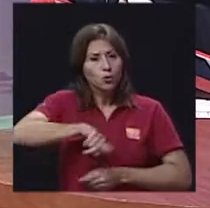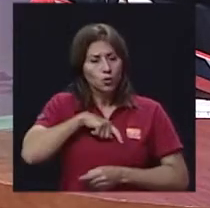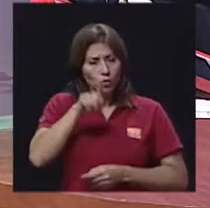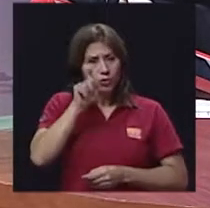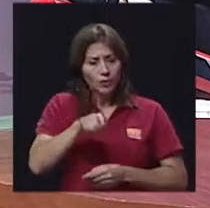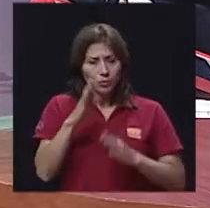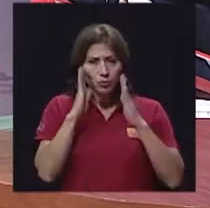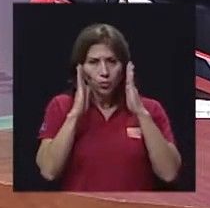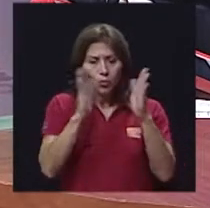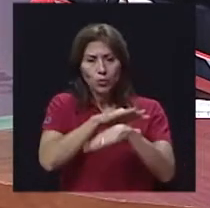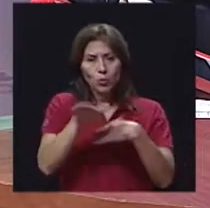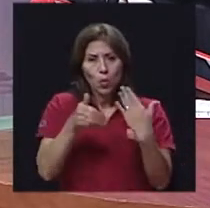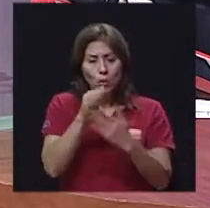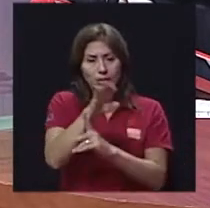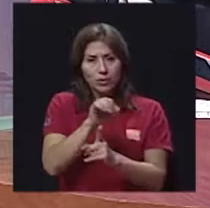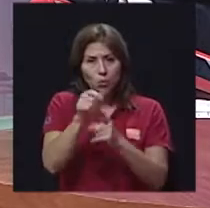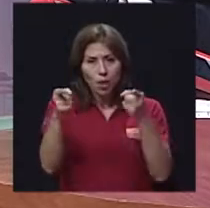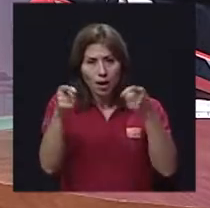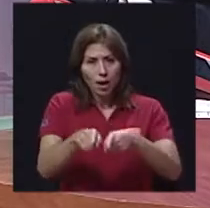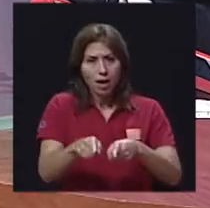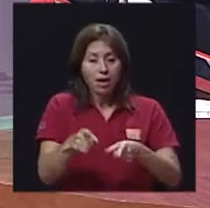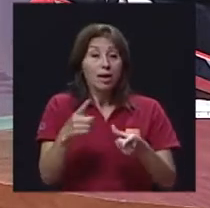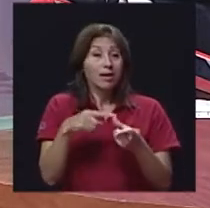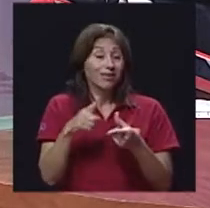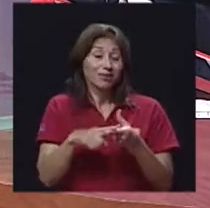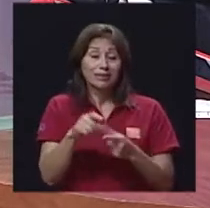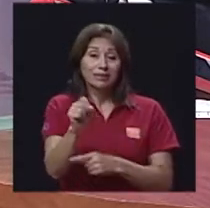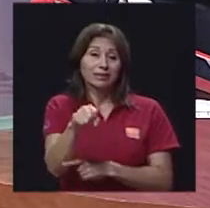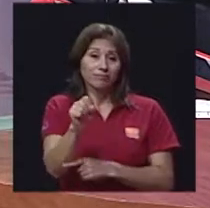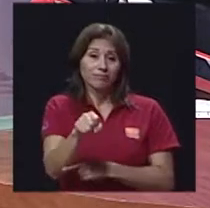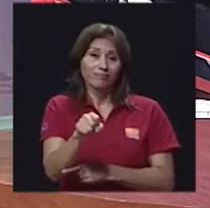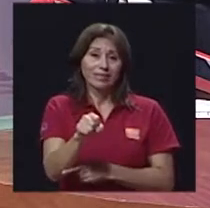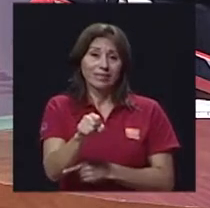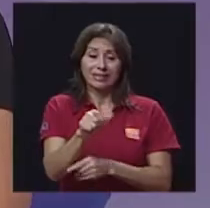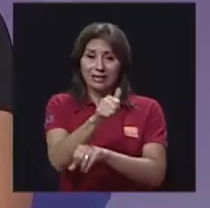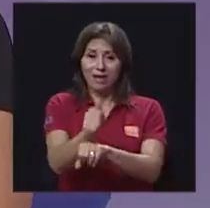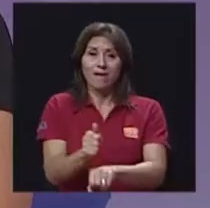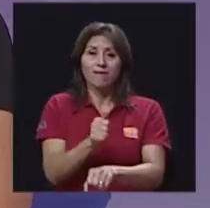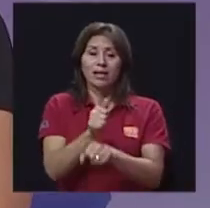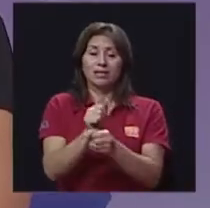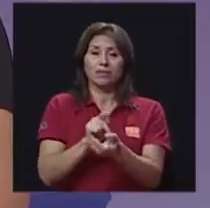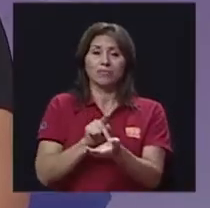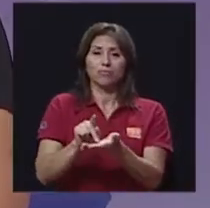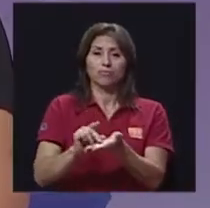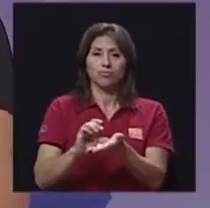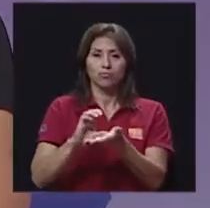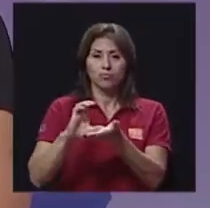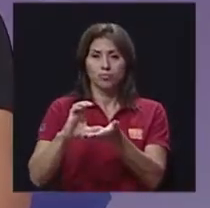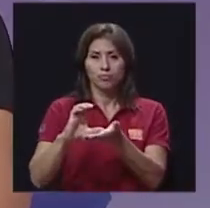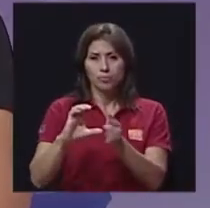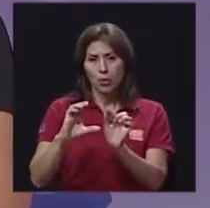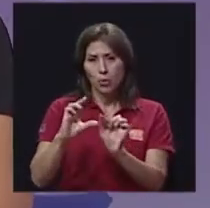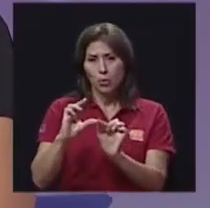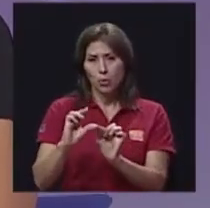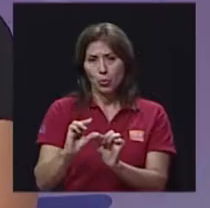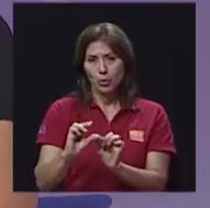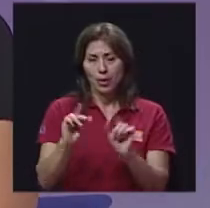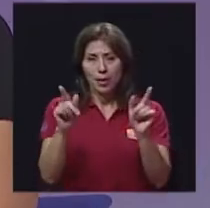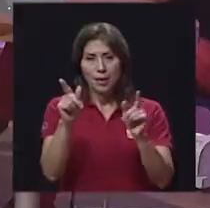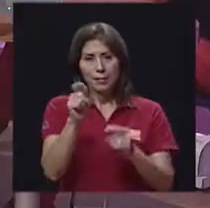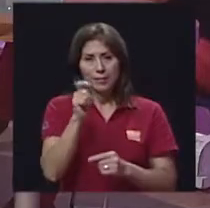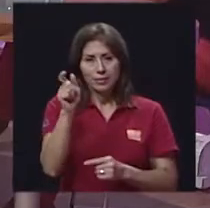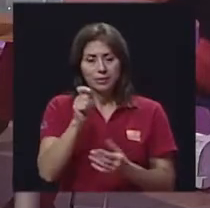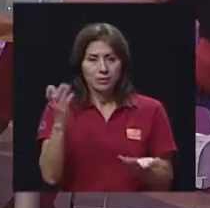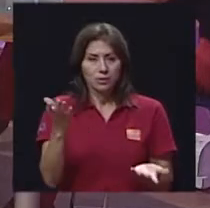cuenta todos esos factores. Entonces, claro, sí, se fijan pensiones muy, muy bajas en muchísimas ocasiones. Tratamos en la medida de